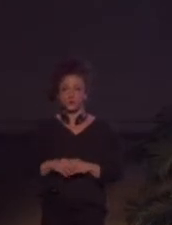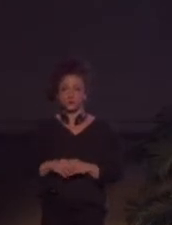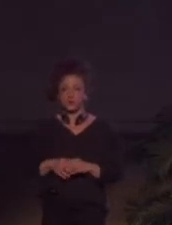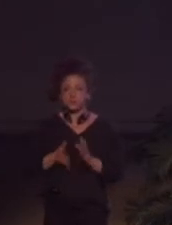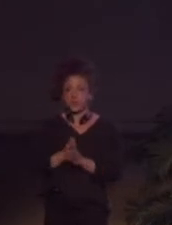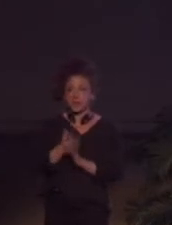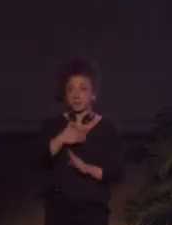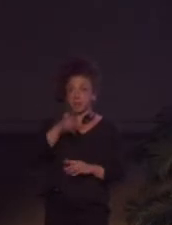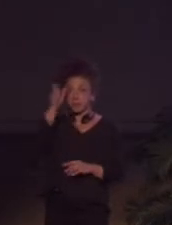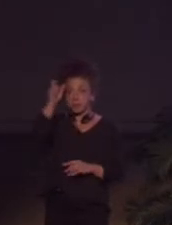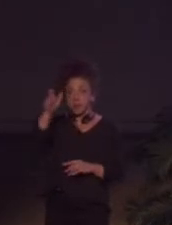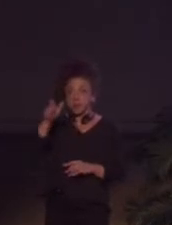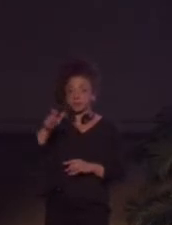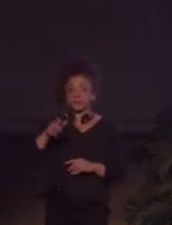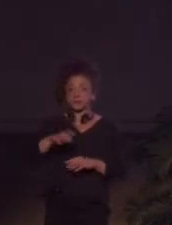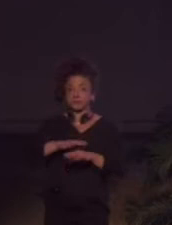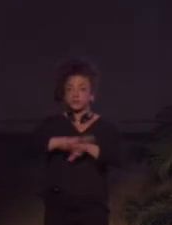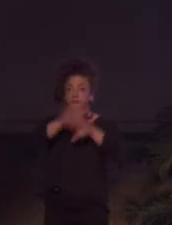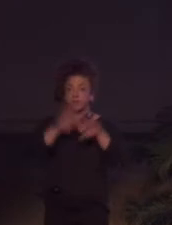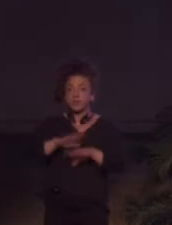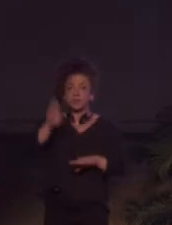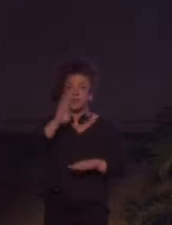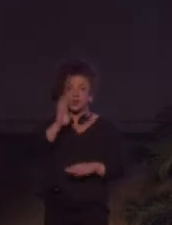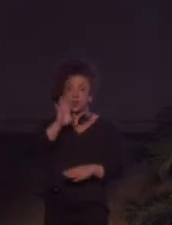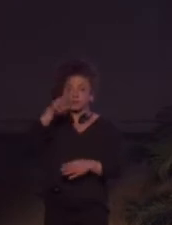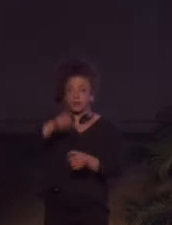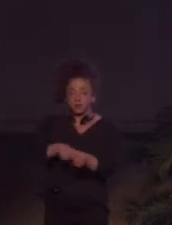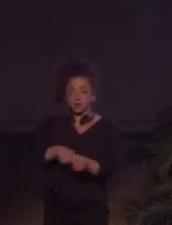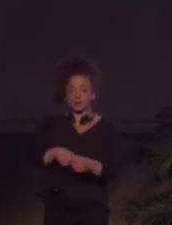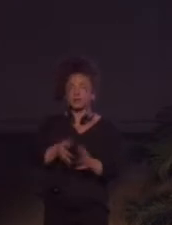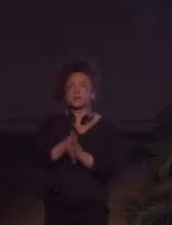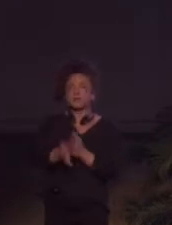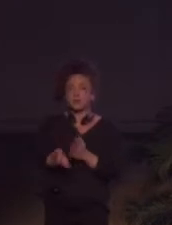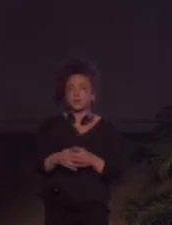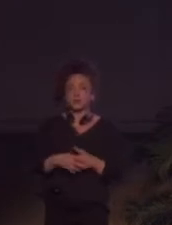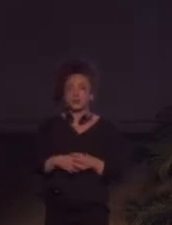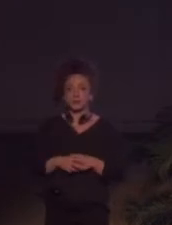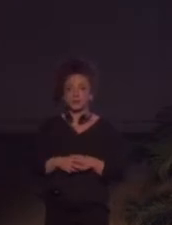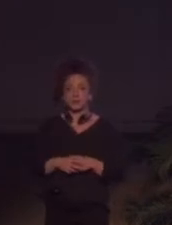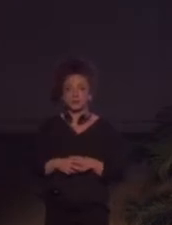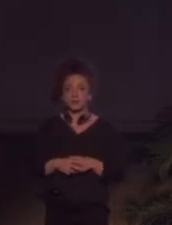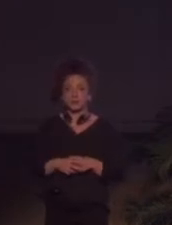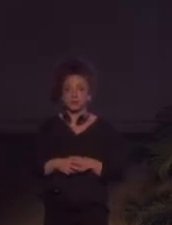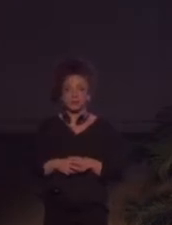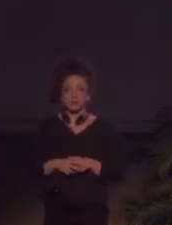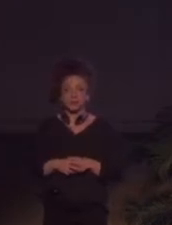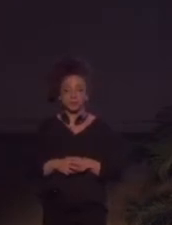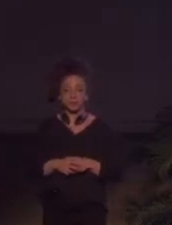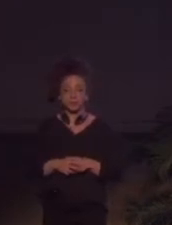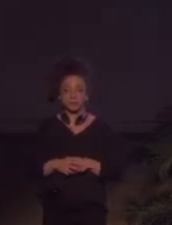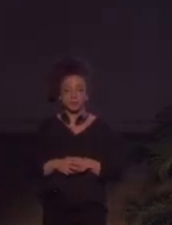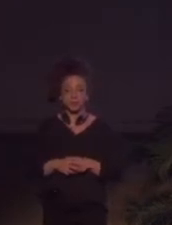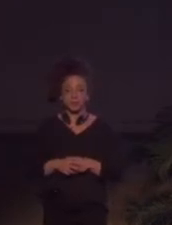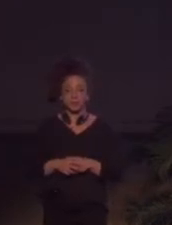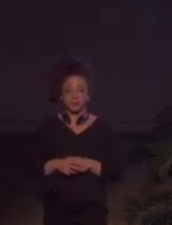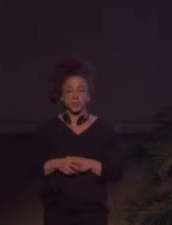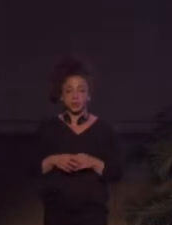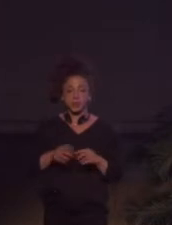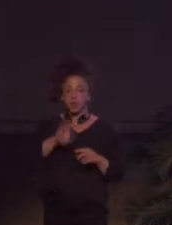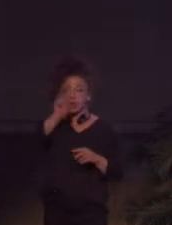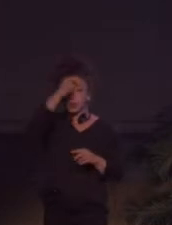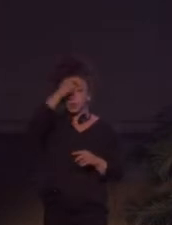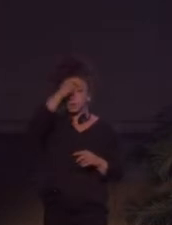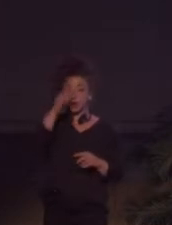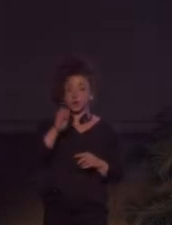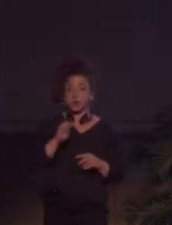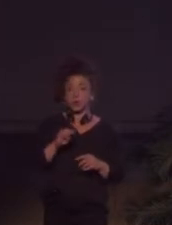película posporno dentro del MACBA. ¿Qué significaba esto? Bueno, Preciado nos introdujo el concepto posporno, que luego